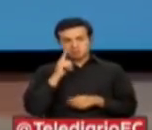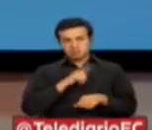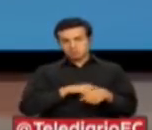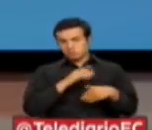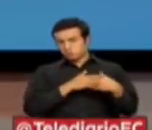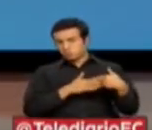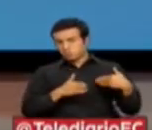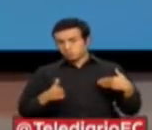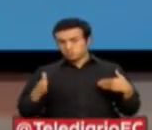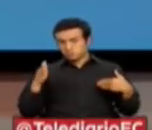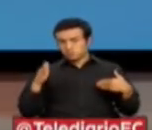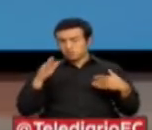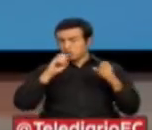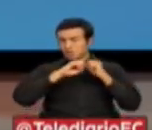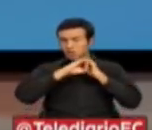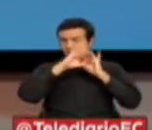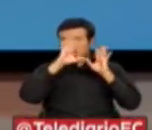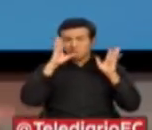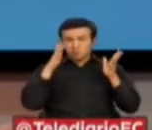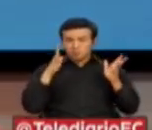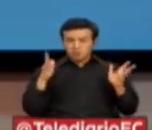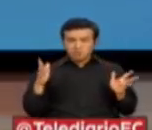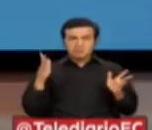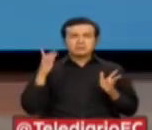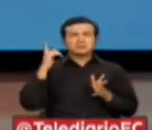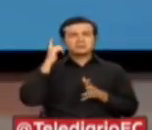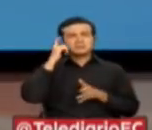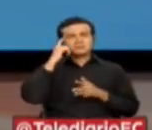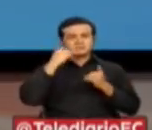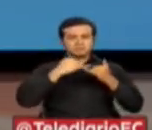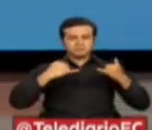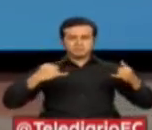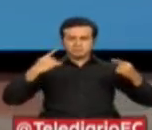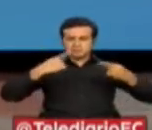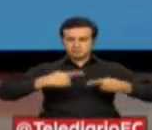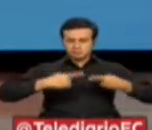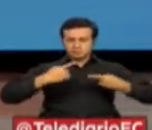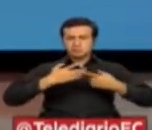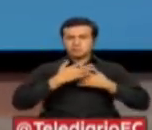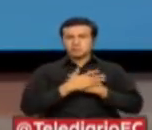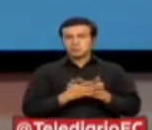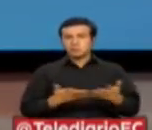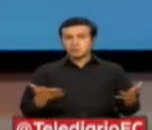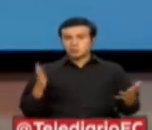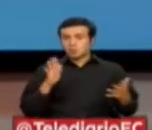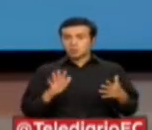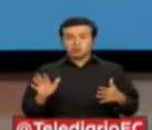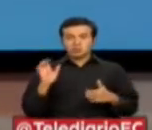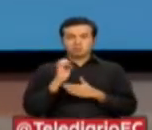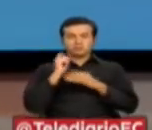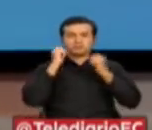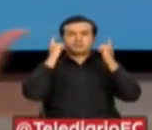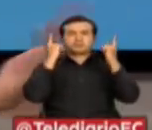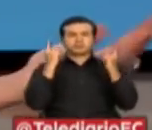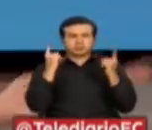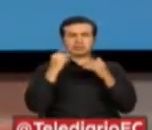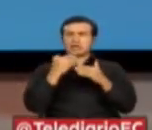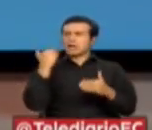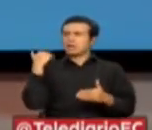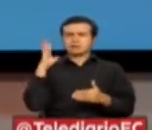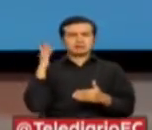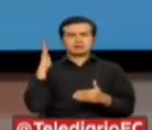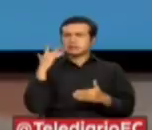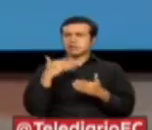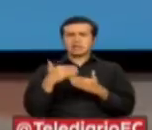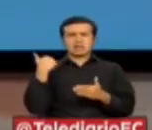sea suficientemente claro esto revelado, pero lo que está sucediendo en Frontera Norte configura un elemento que el país no había vivido en